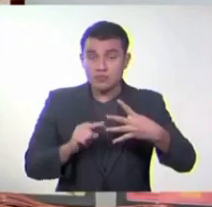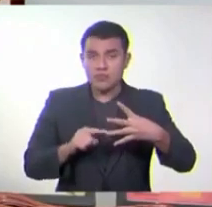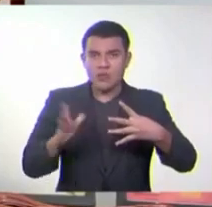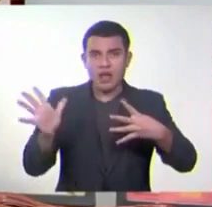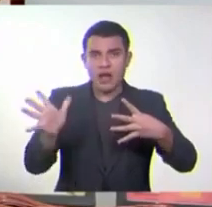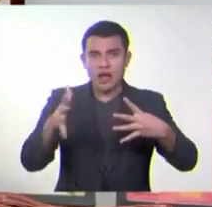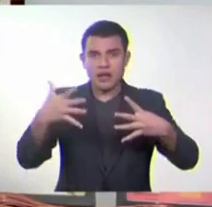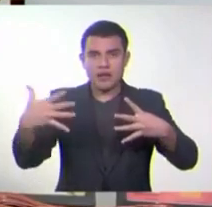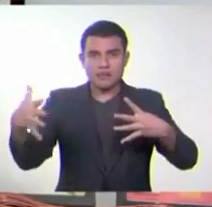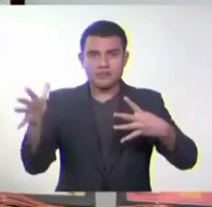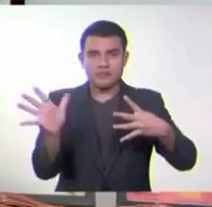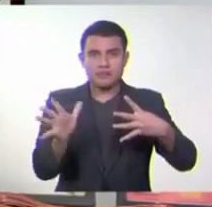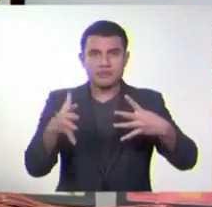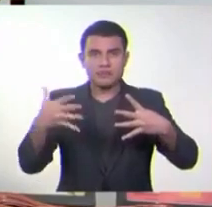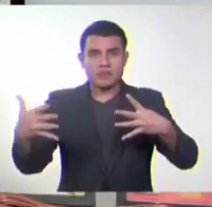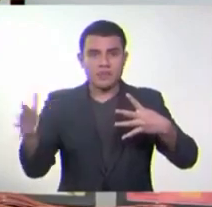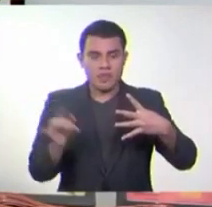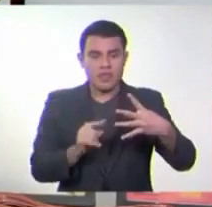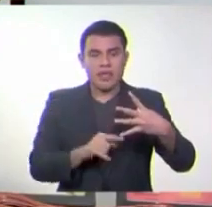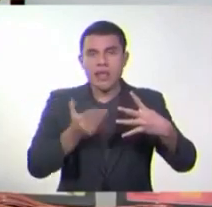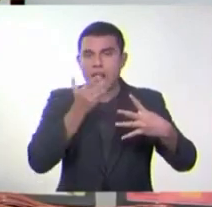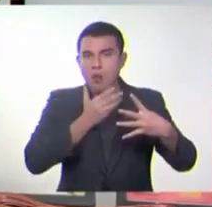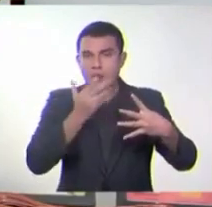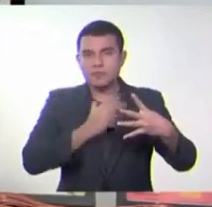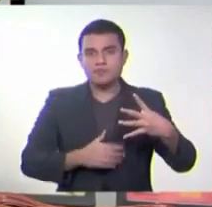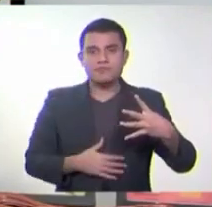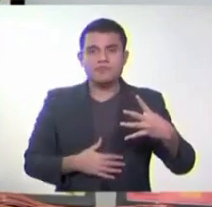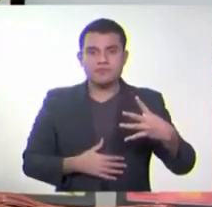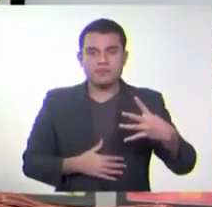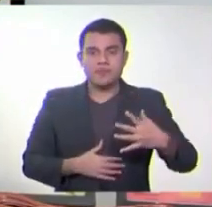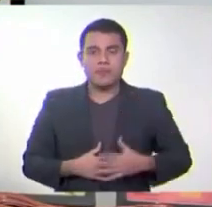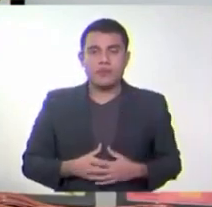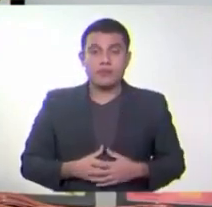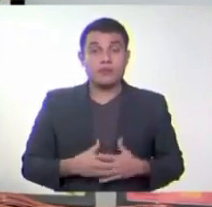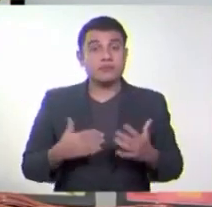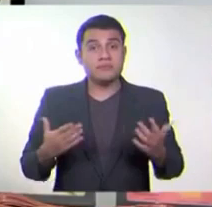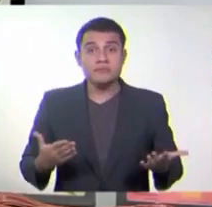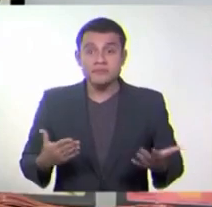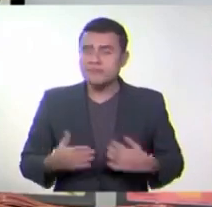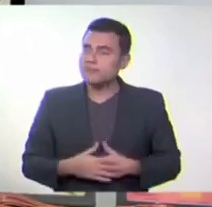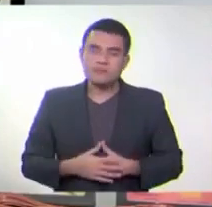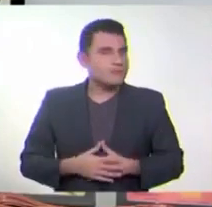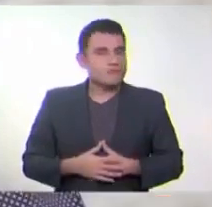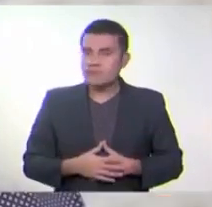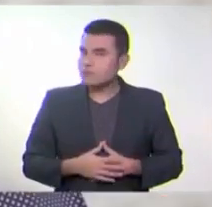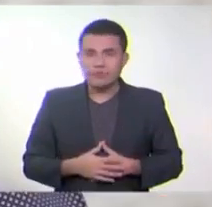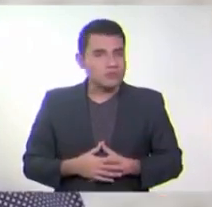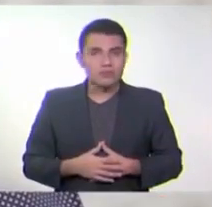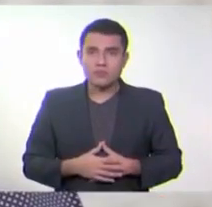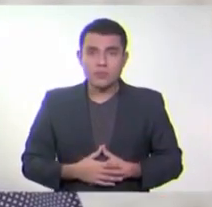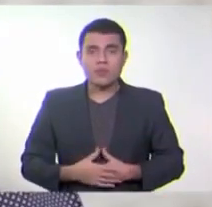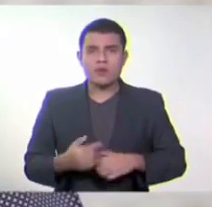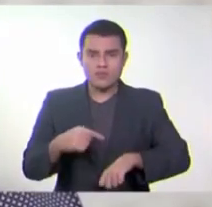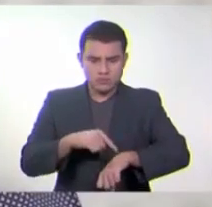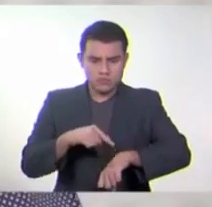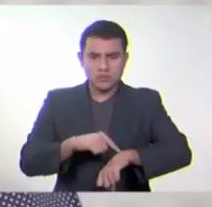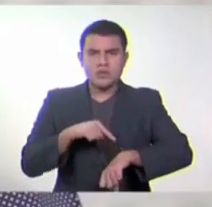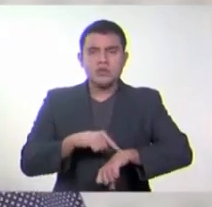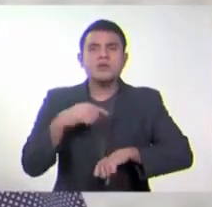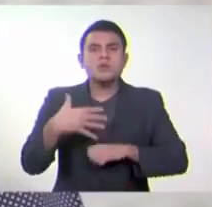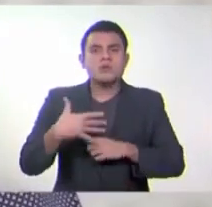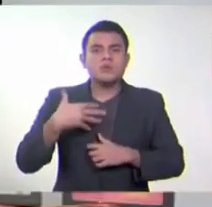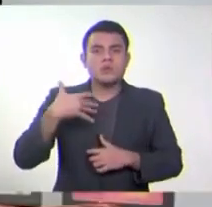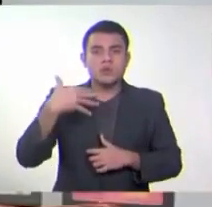aire y agua. Pero no era así. Pasó mucho tiempo